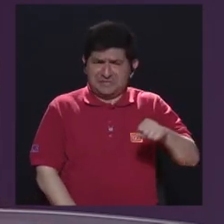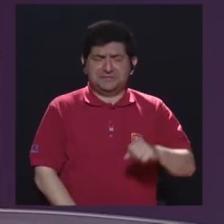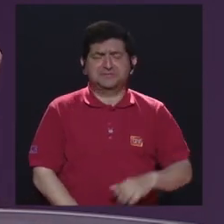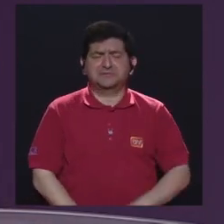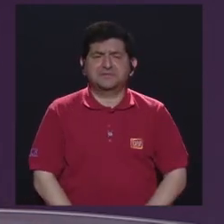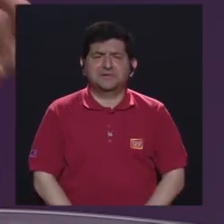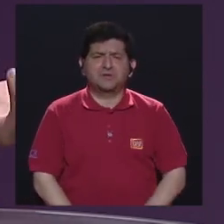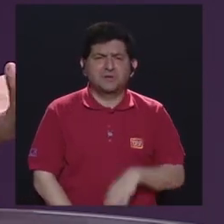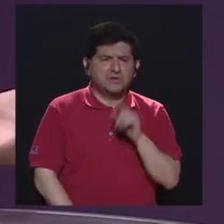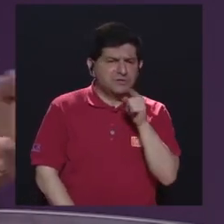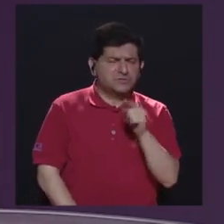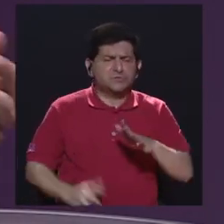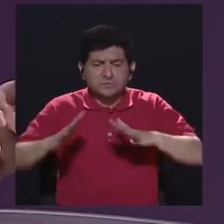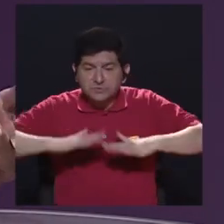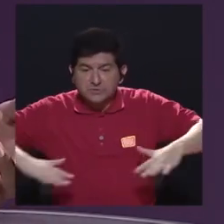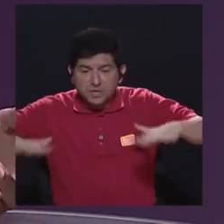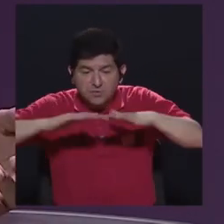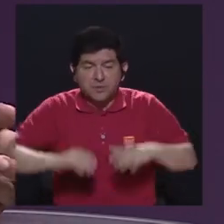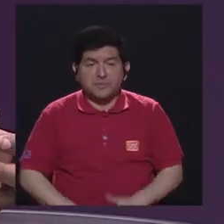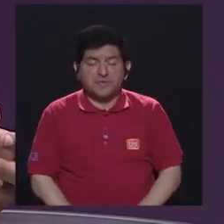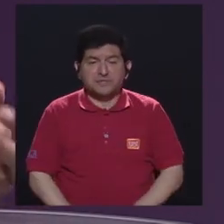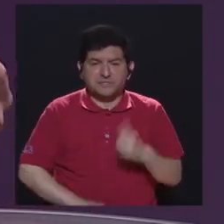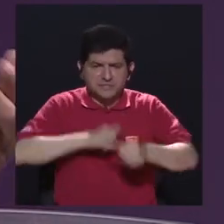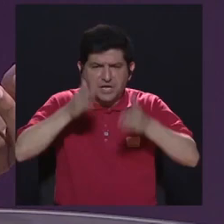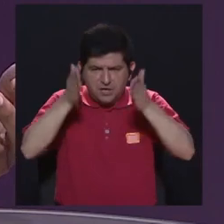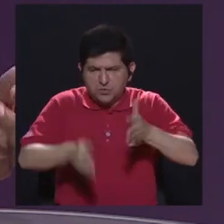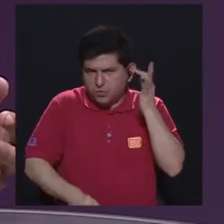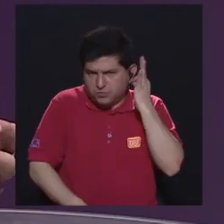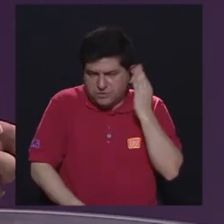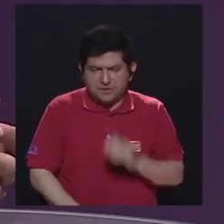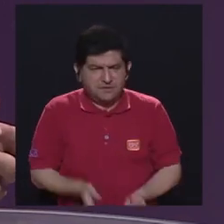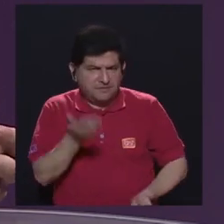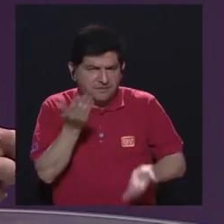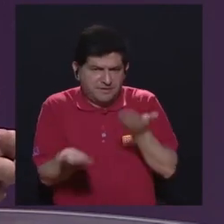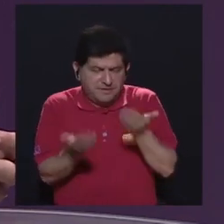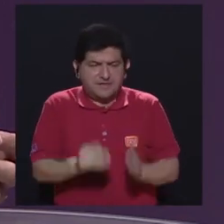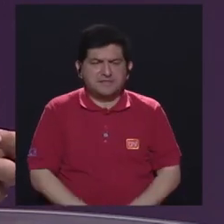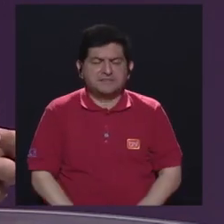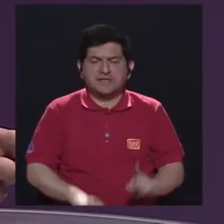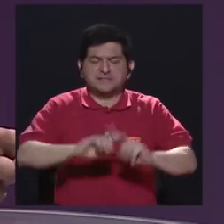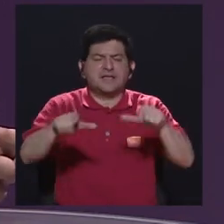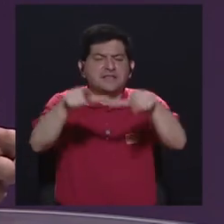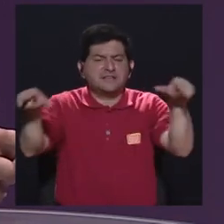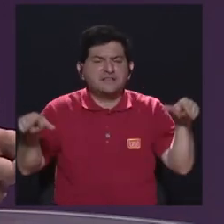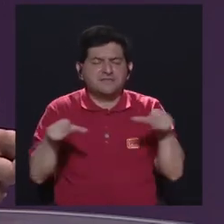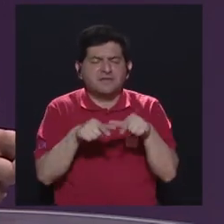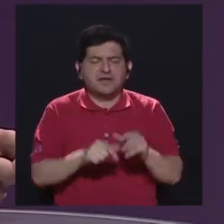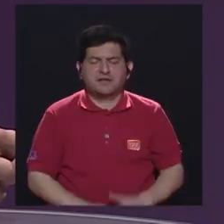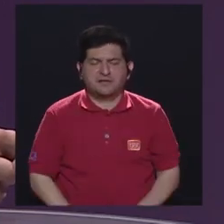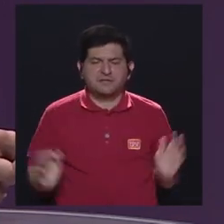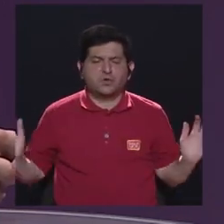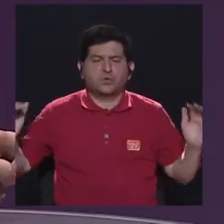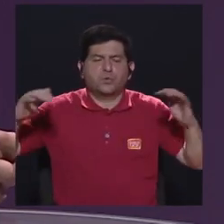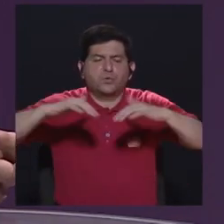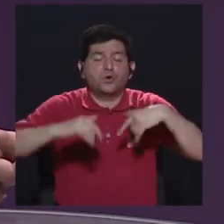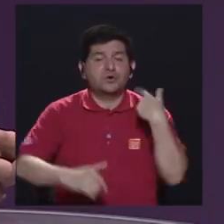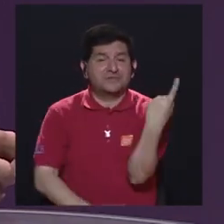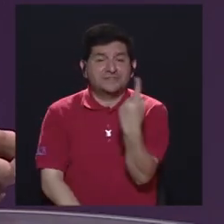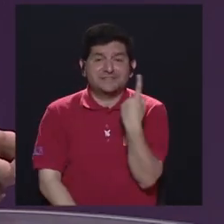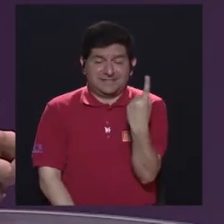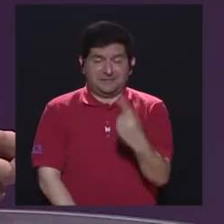pones en espacio con N cantidad de feministas que se hayan cultivado de otros lugares,